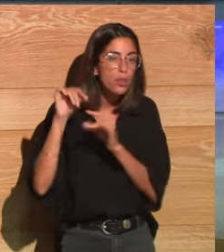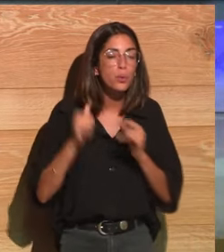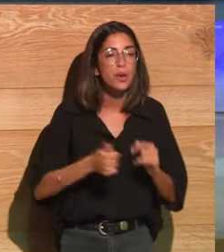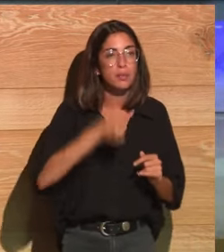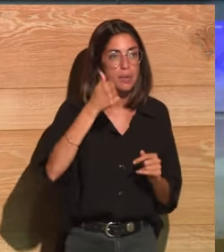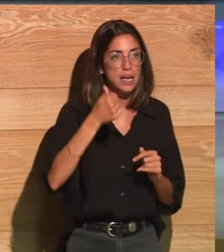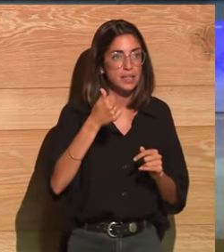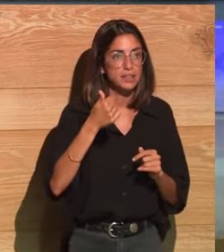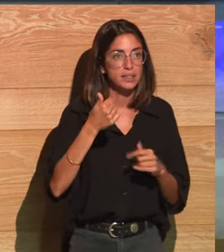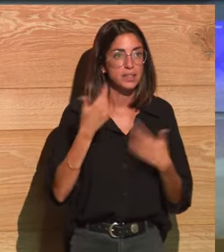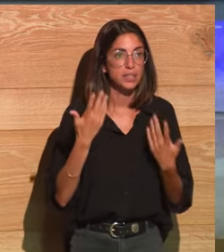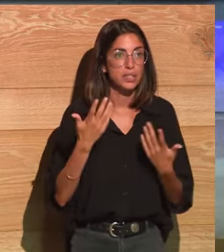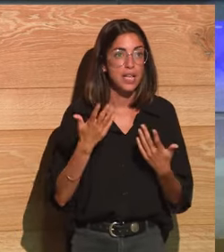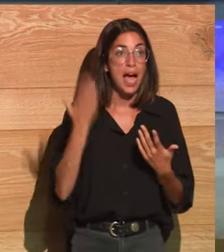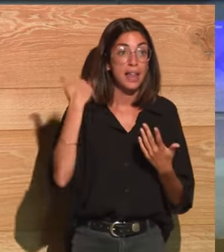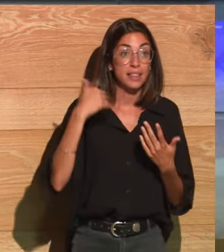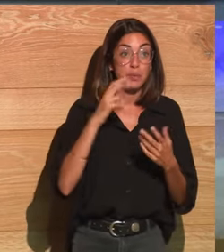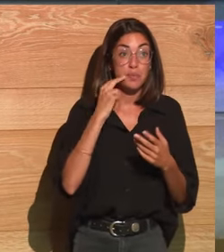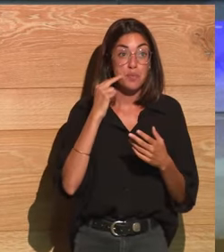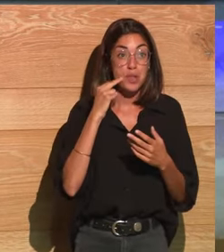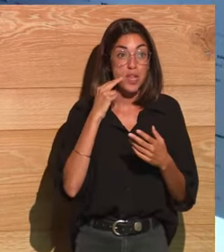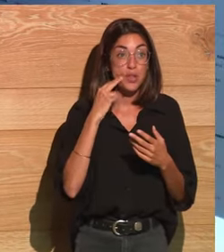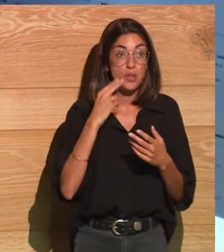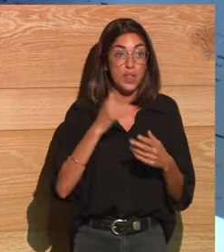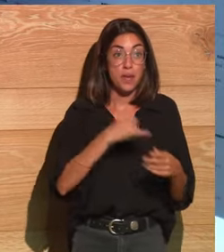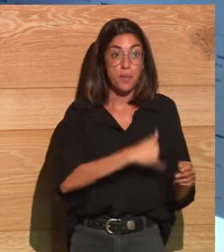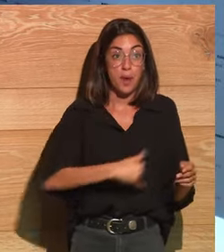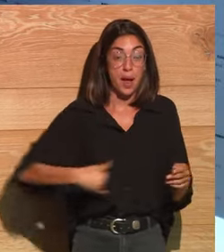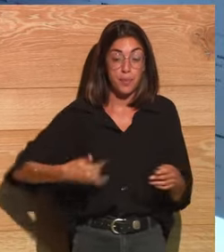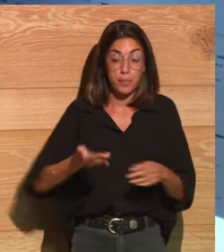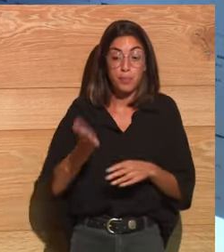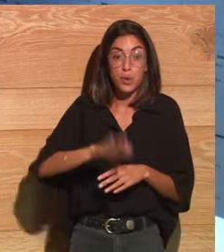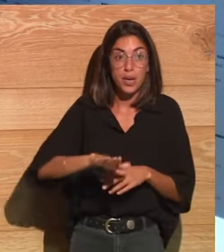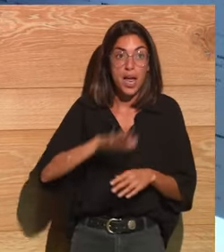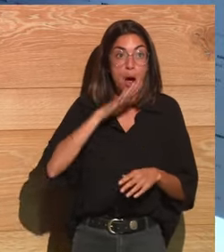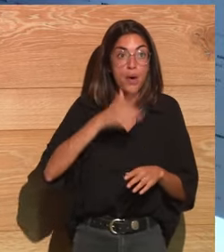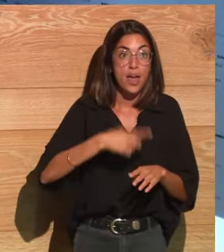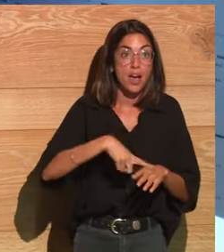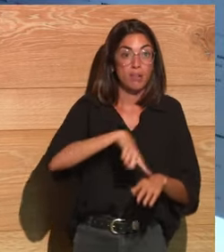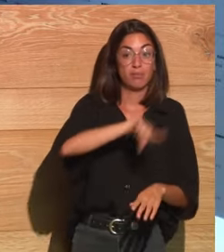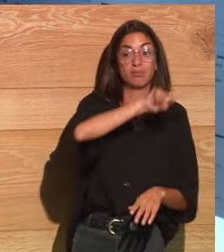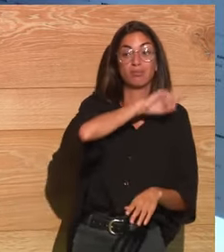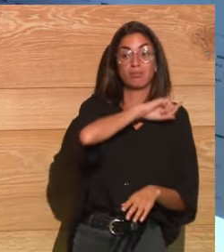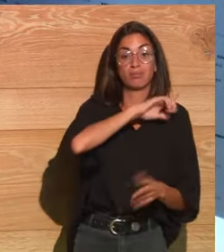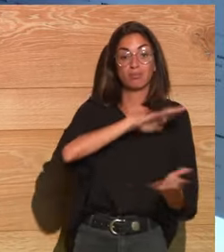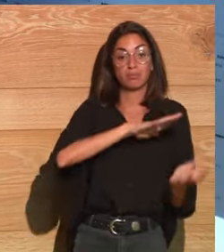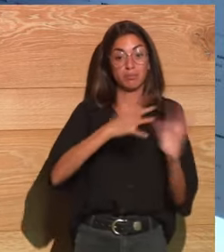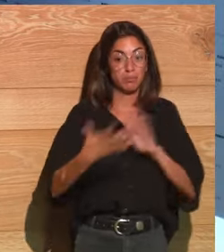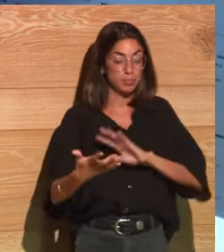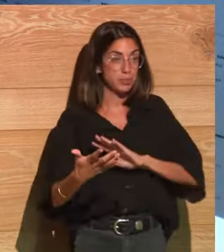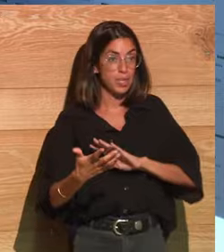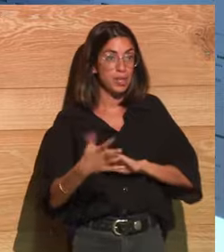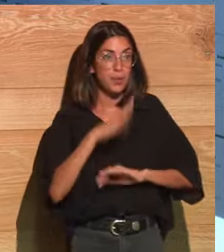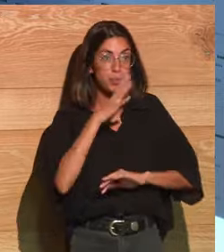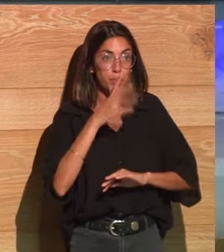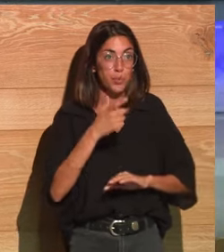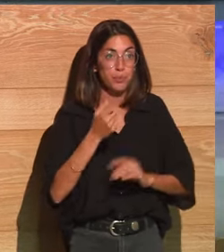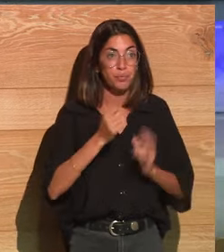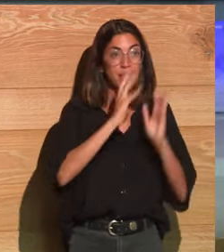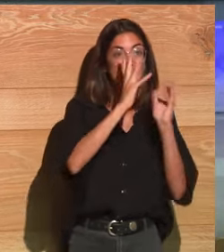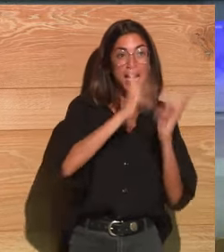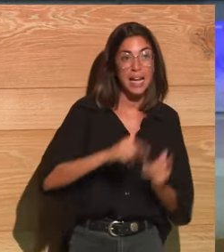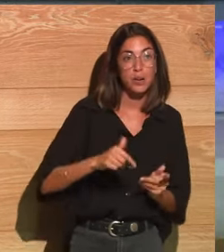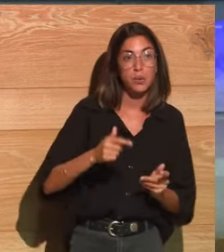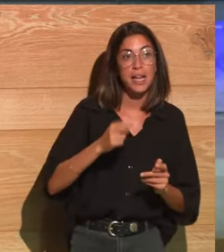en el Pleistoceno era morir de hambre. Ahora hemos pasado al extremo. Se calcula que gastamos desde un 15 a